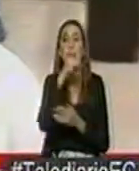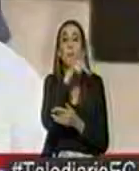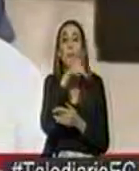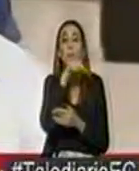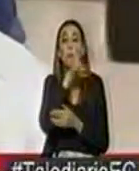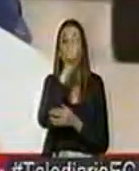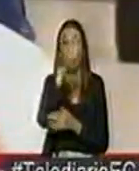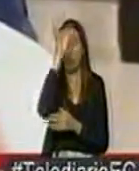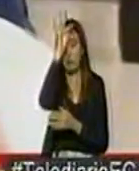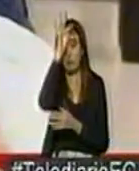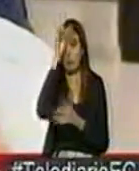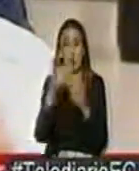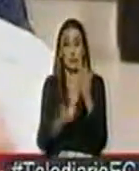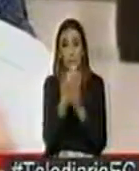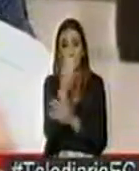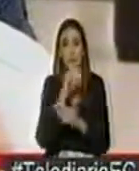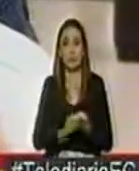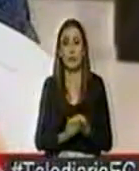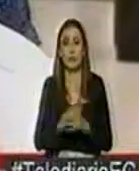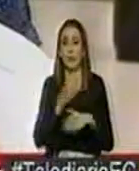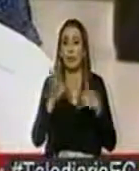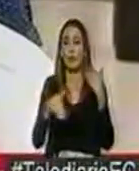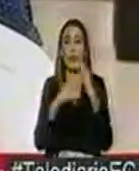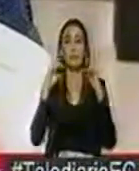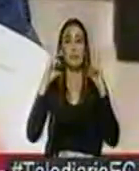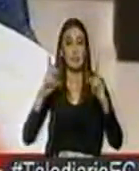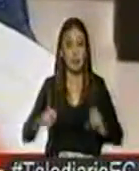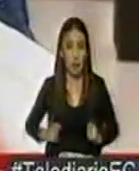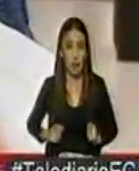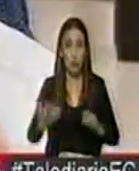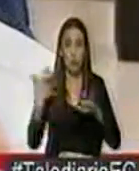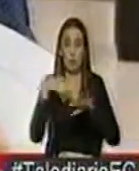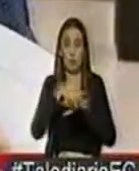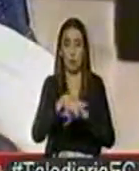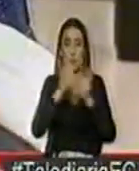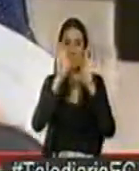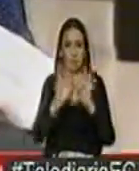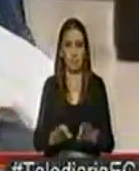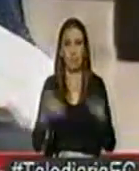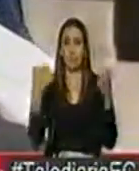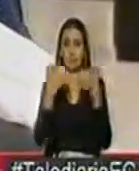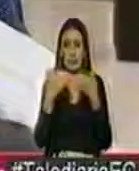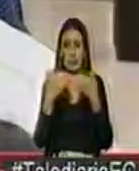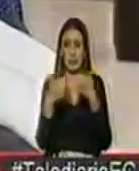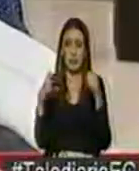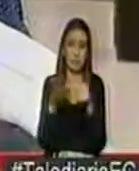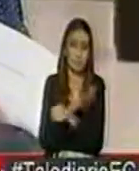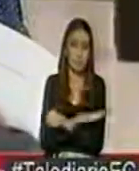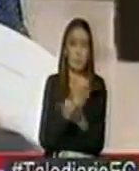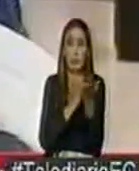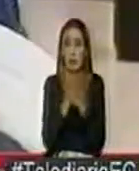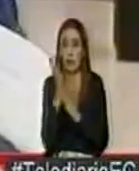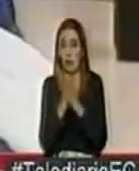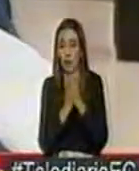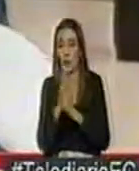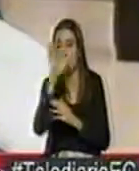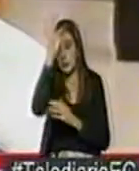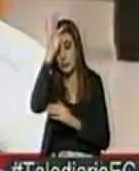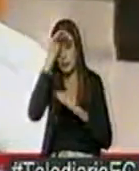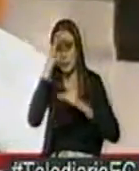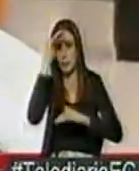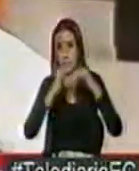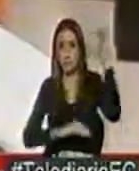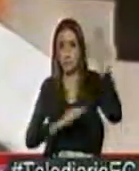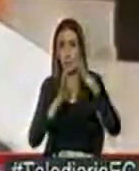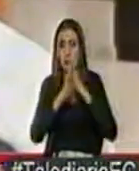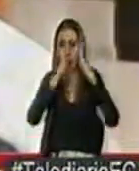dos hospitales nuevos, es decir, la infraestructura de salud integral con todo tipo de servicios, desde los hospitales tipo C hasta